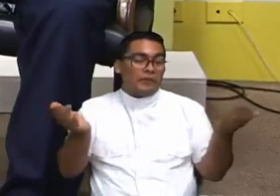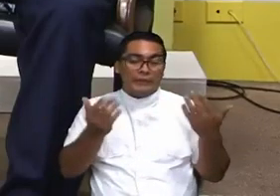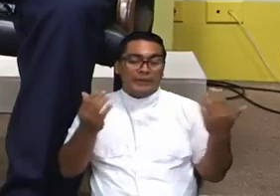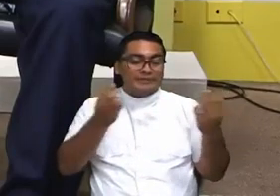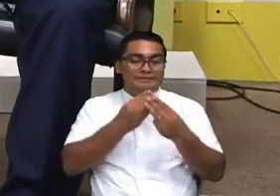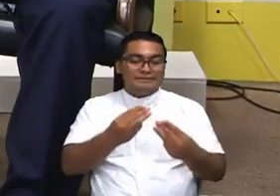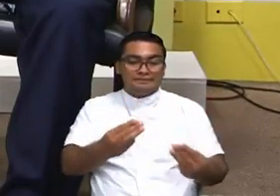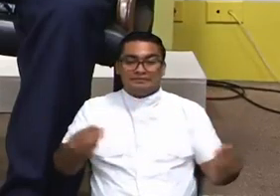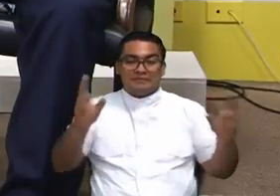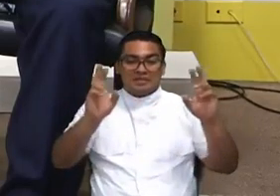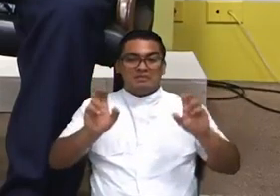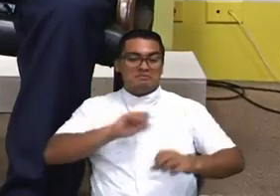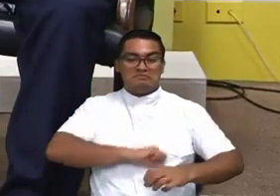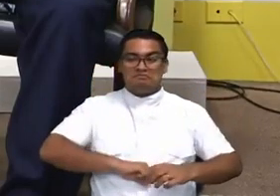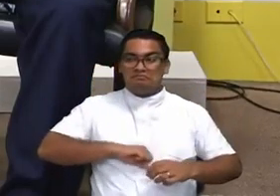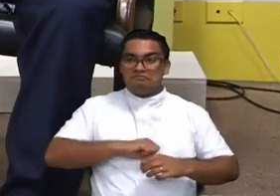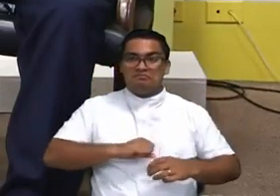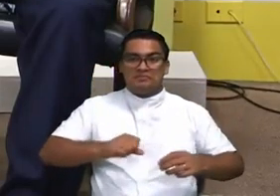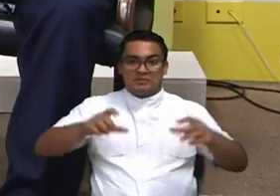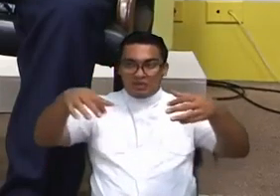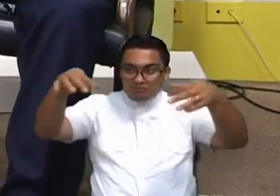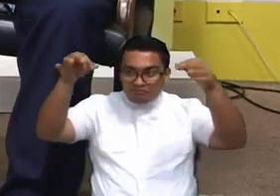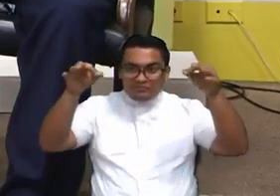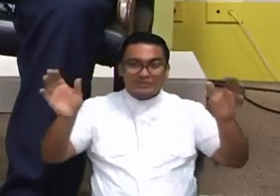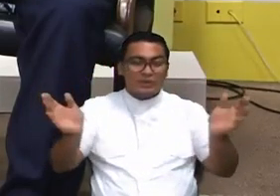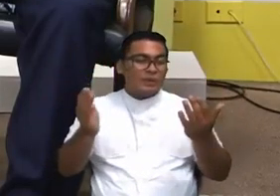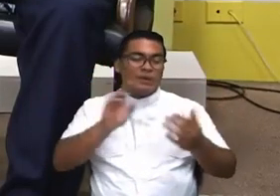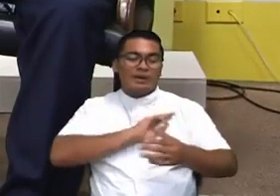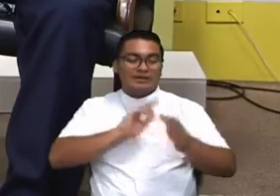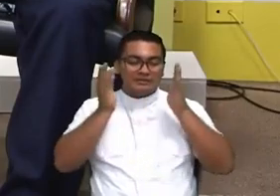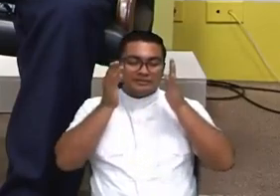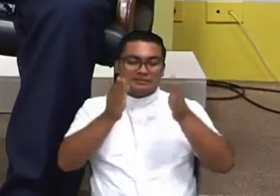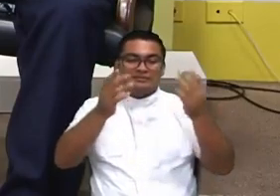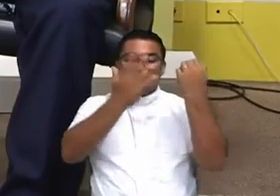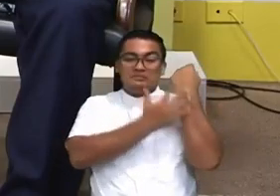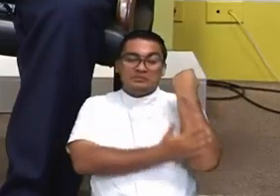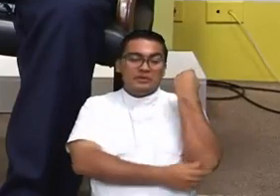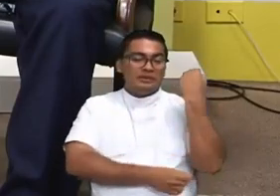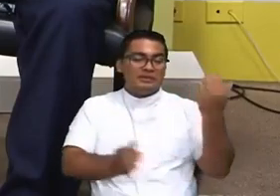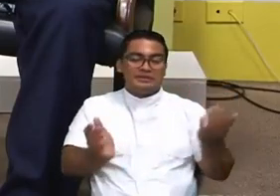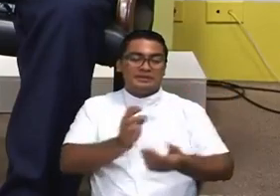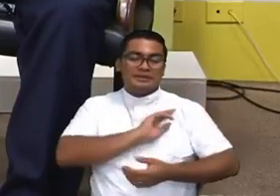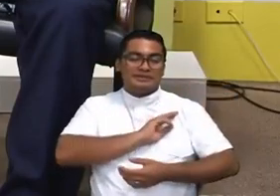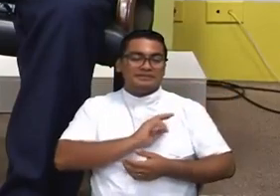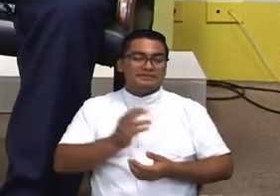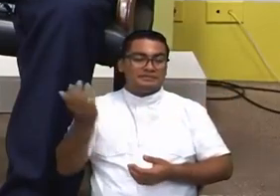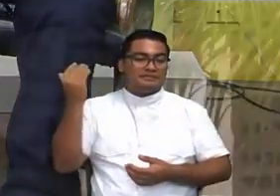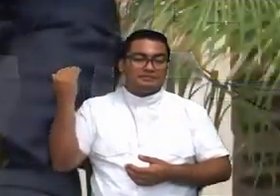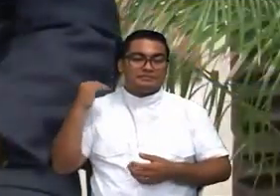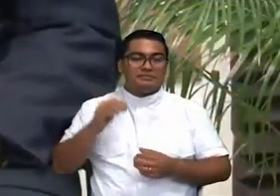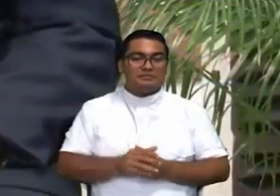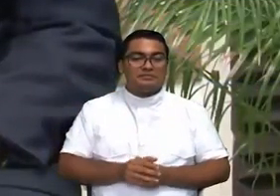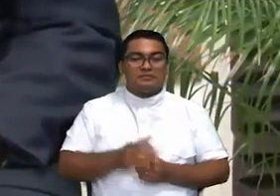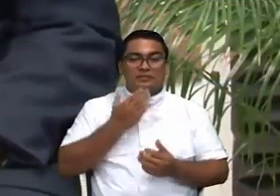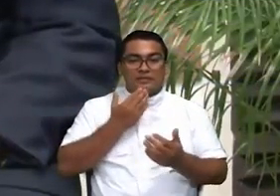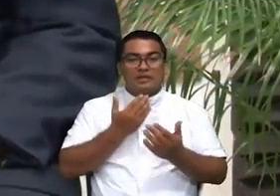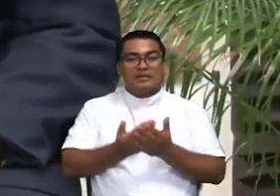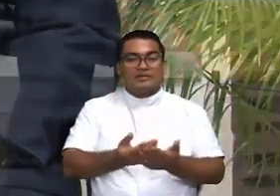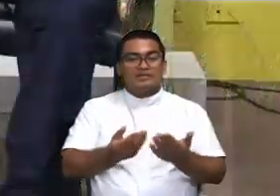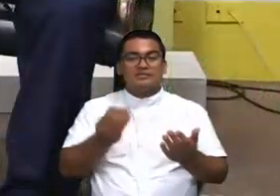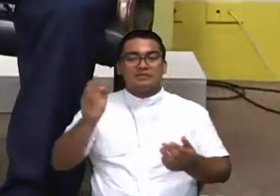radiología, ni ultrasonido, ni nada. No existía atención para los pobres, pues. No, no había, solo el que no tenía. Gracias al buen